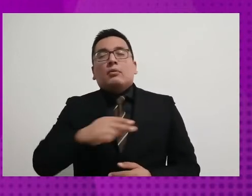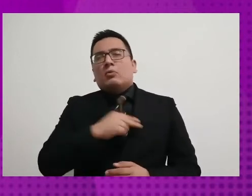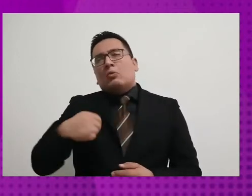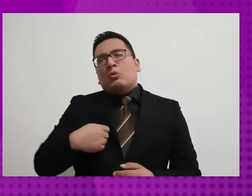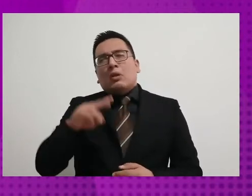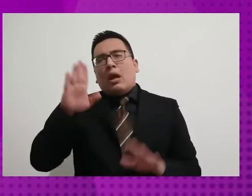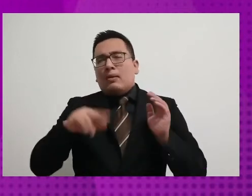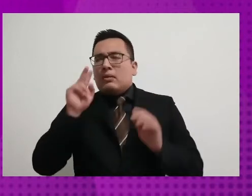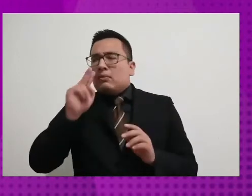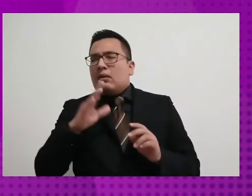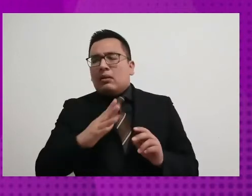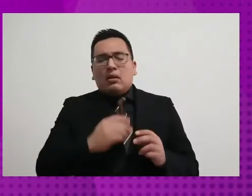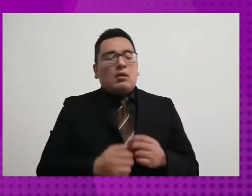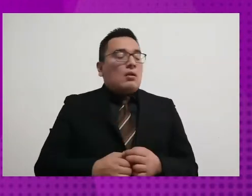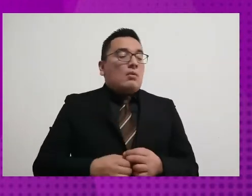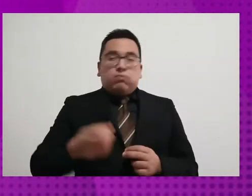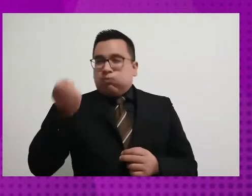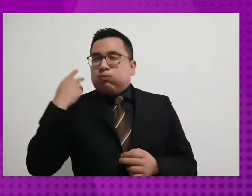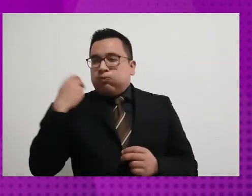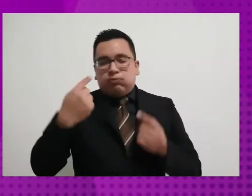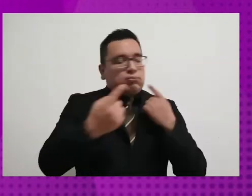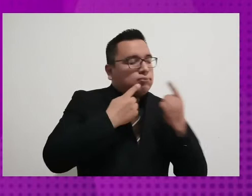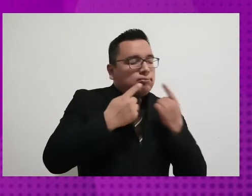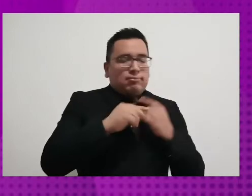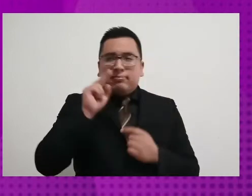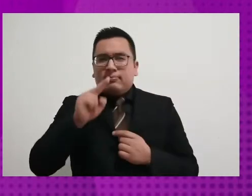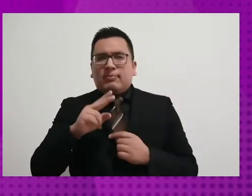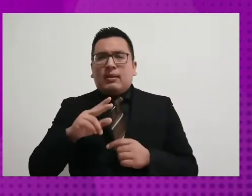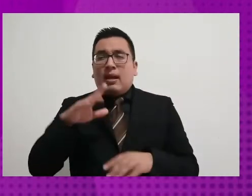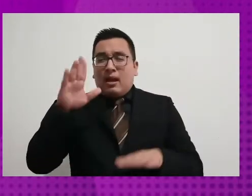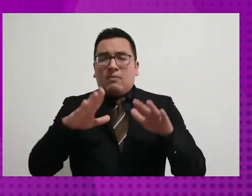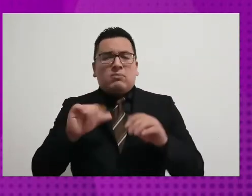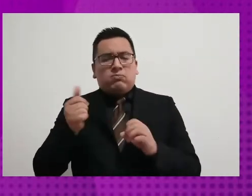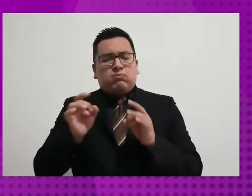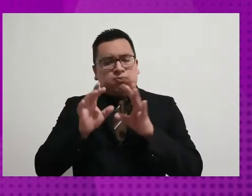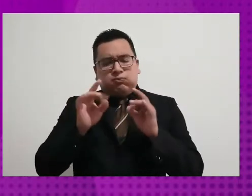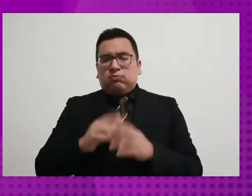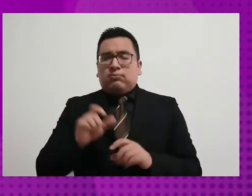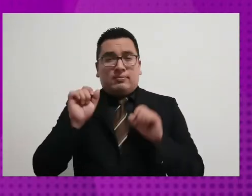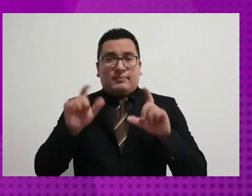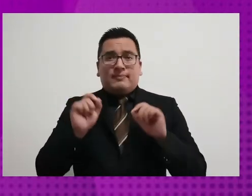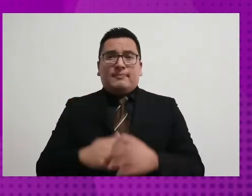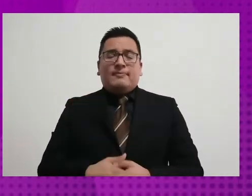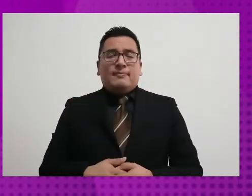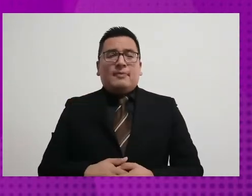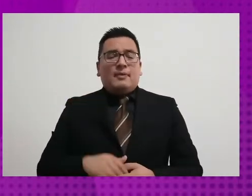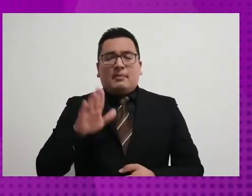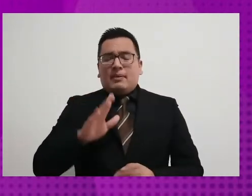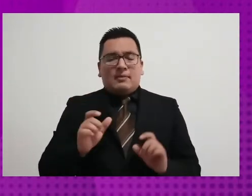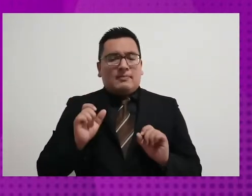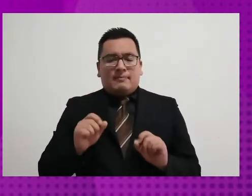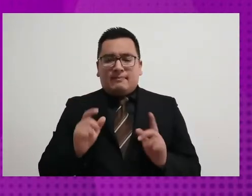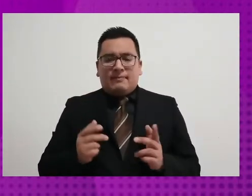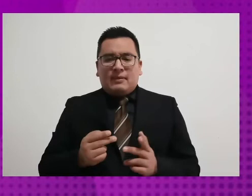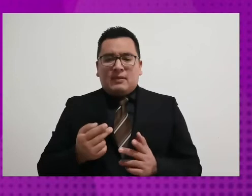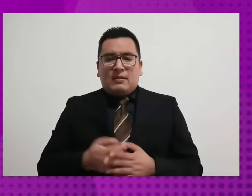han hecho sabemos que hay algunos estados que han contemplado algunos otros casos en donde también se puede, digamos, incurrir en